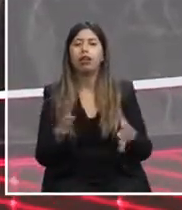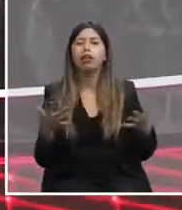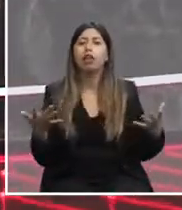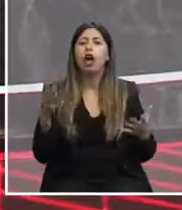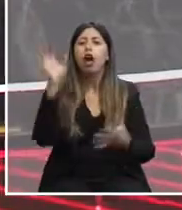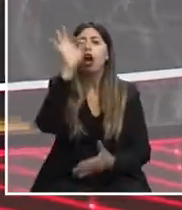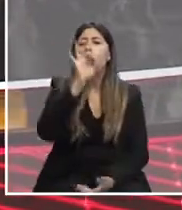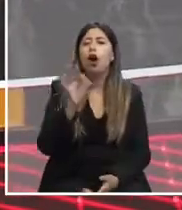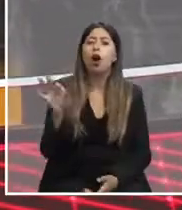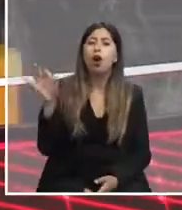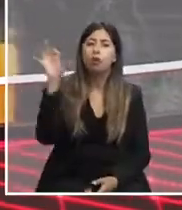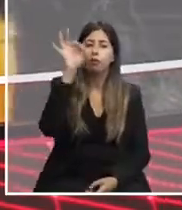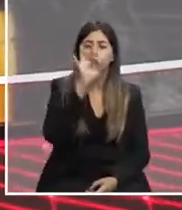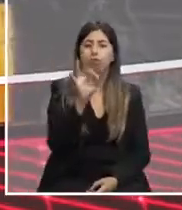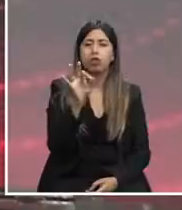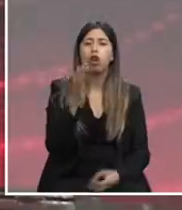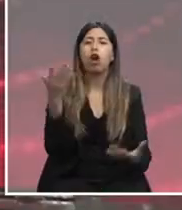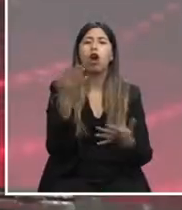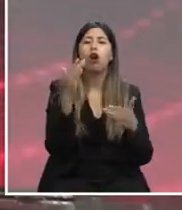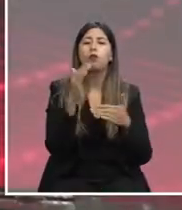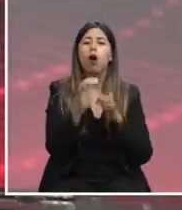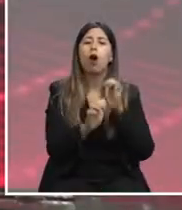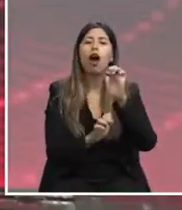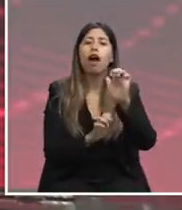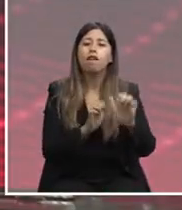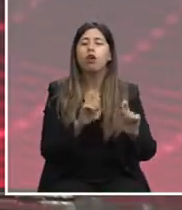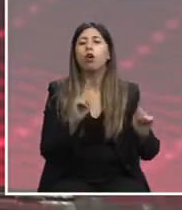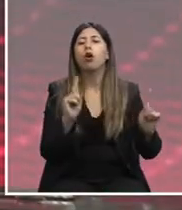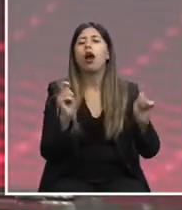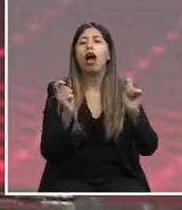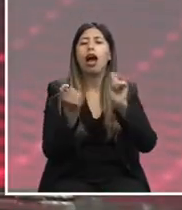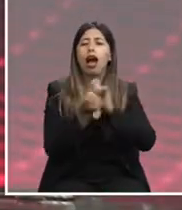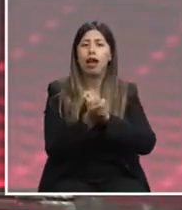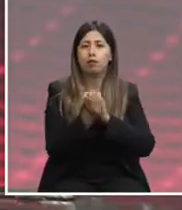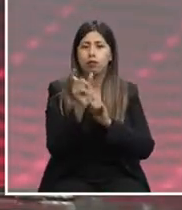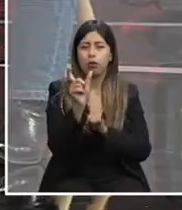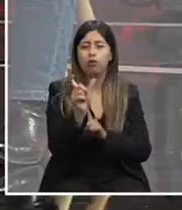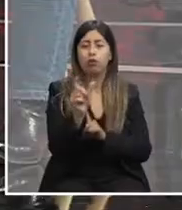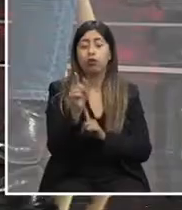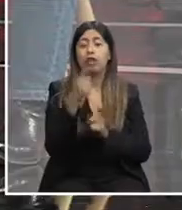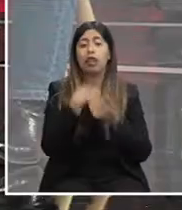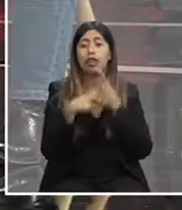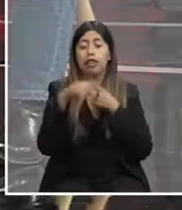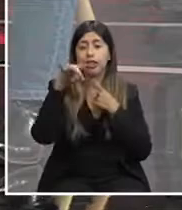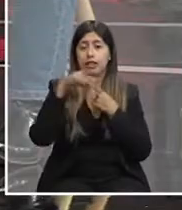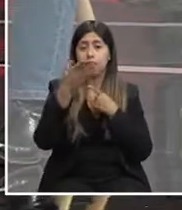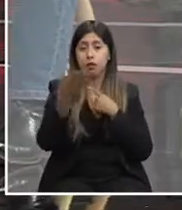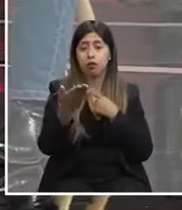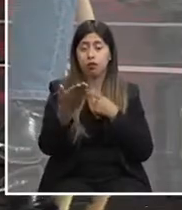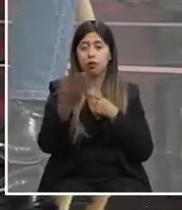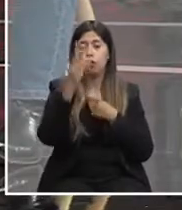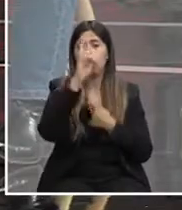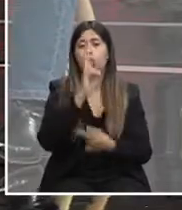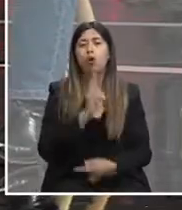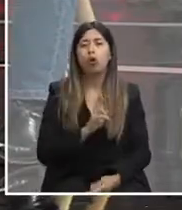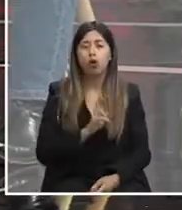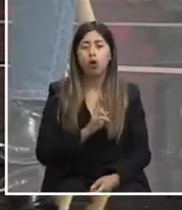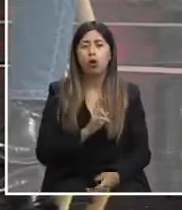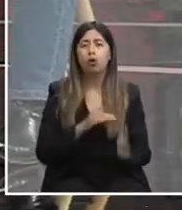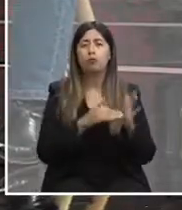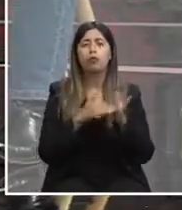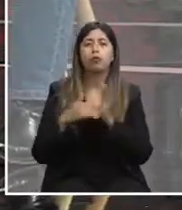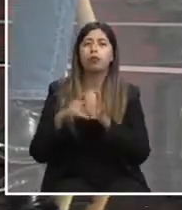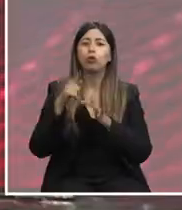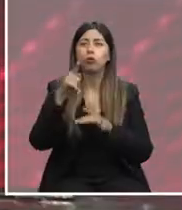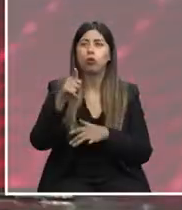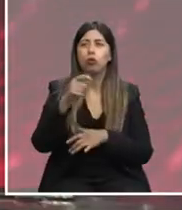vista de cómo ha evolucionado el concepto, me interesa también tu aproximación en tu rol permanente de